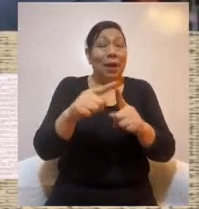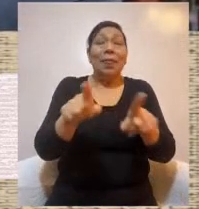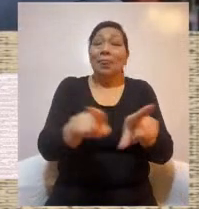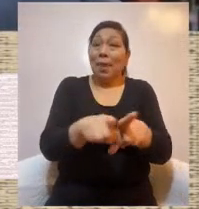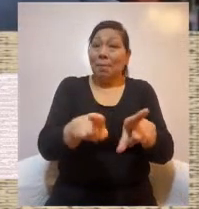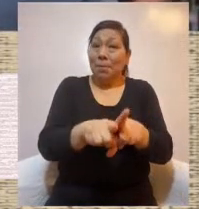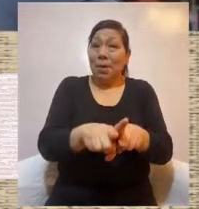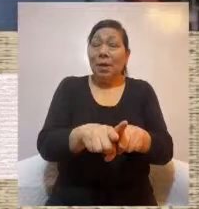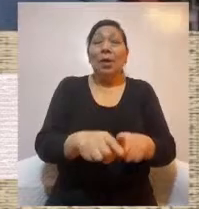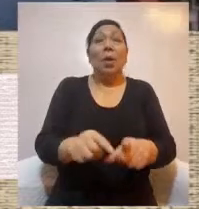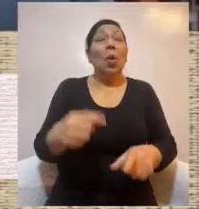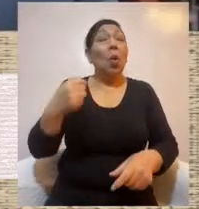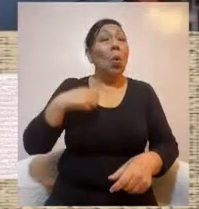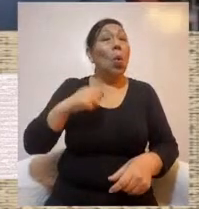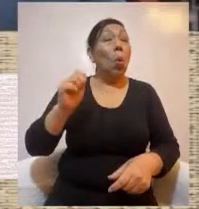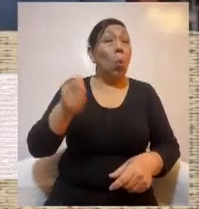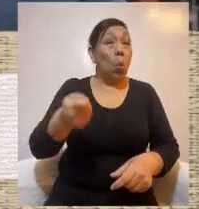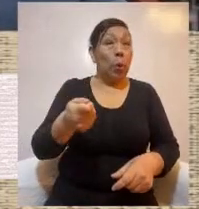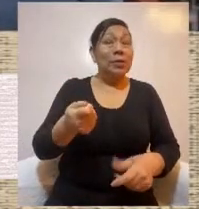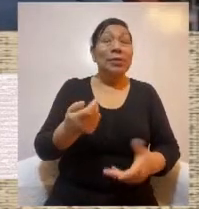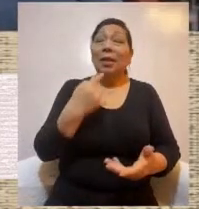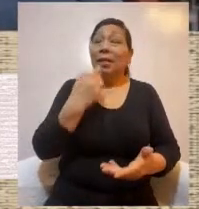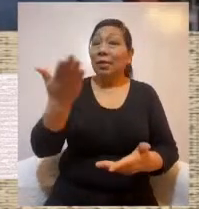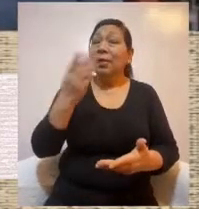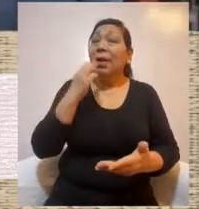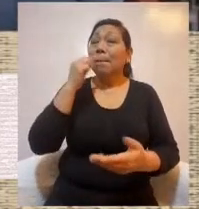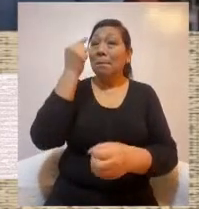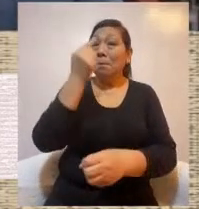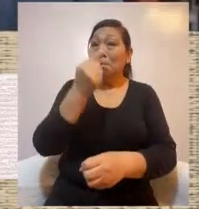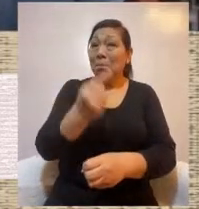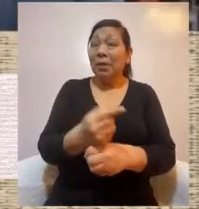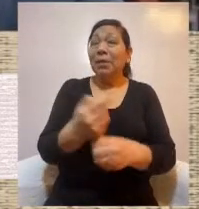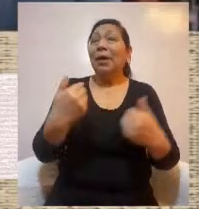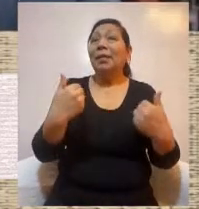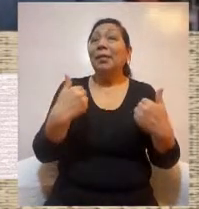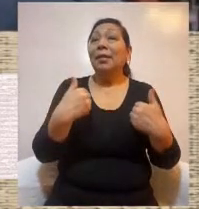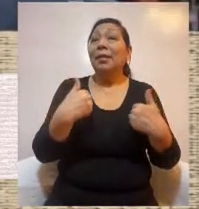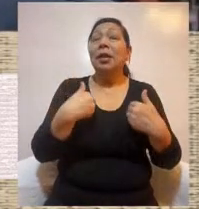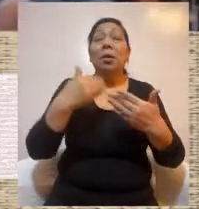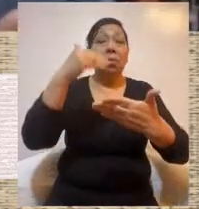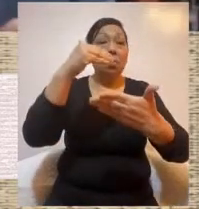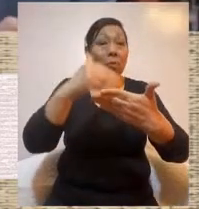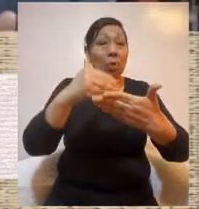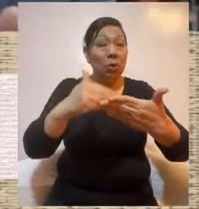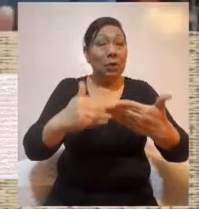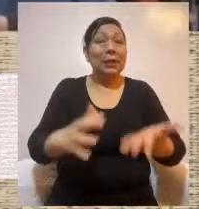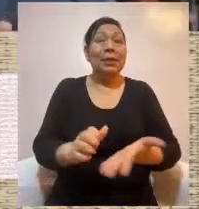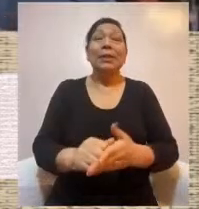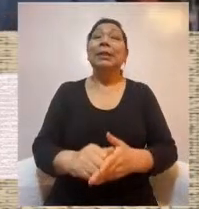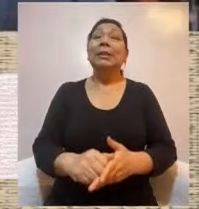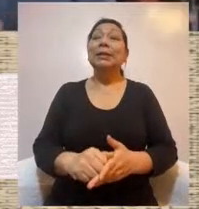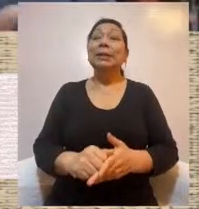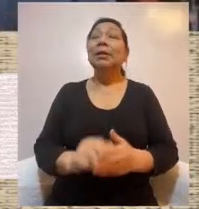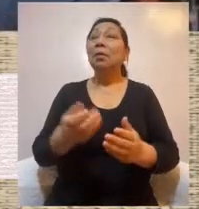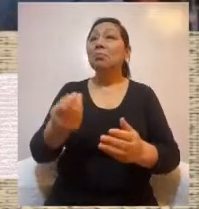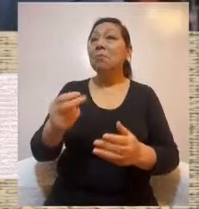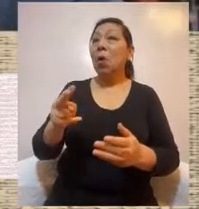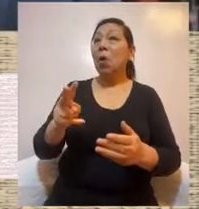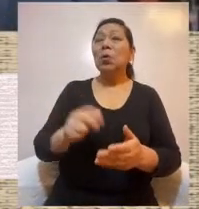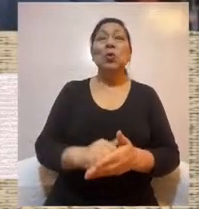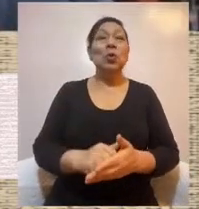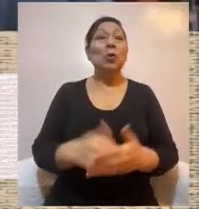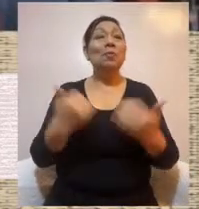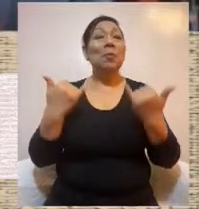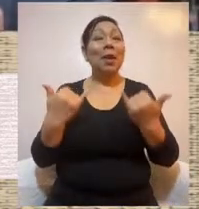tribunal también, al igual que el juez de primera instancia, declara fundada la demanda, entiende que la programación de audiencias fue claramente